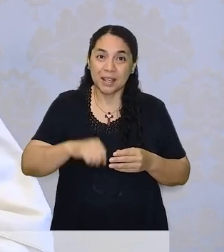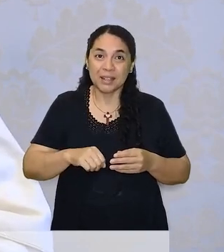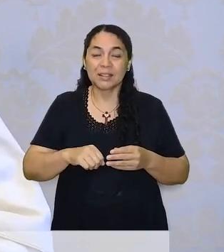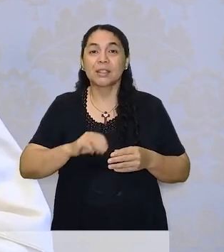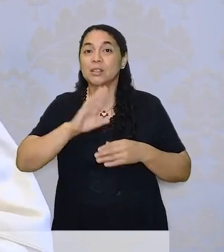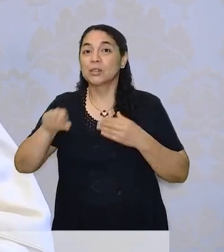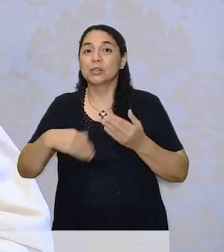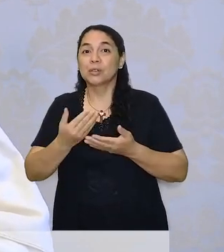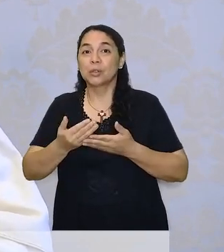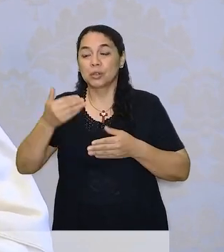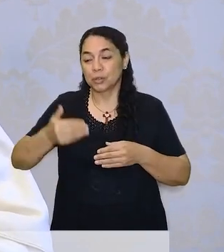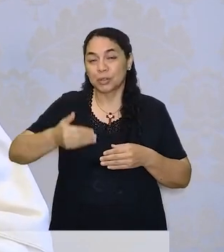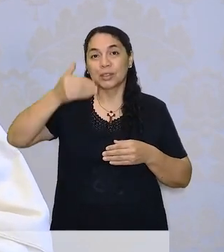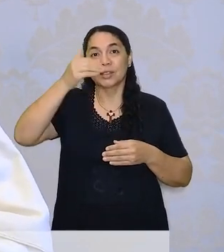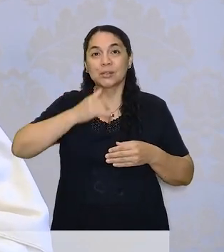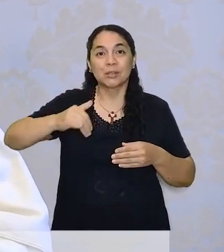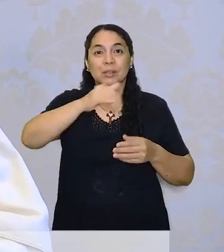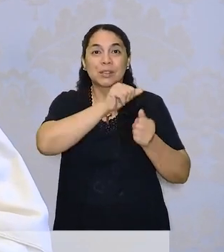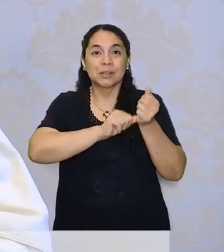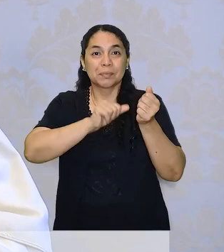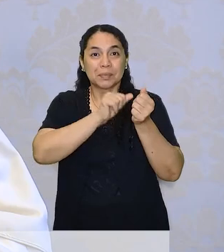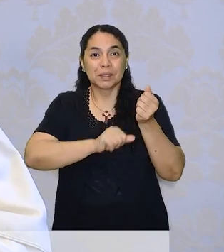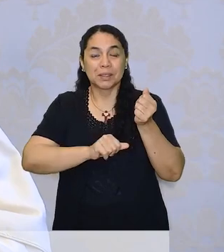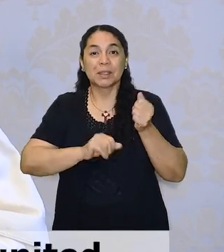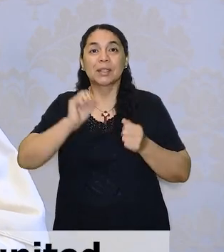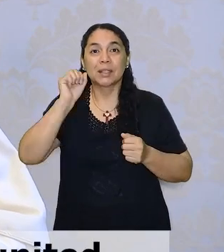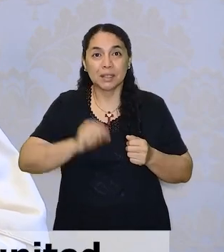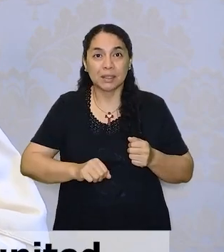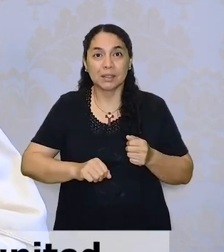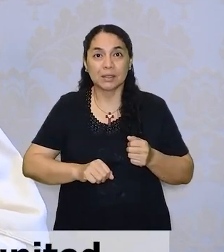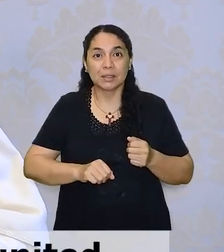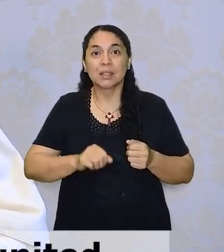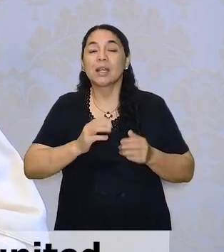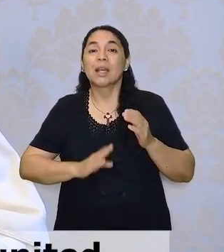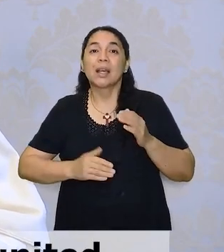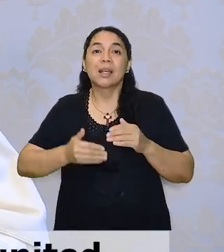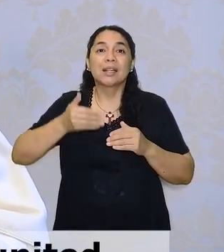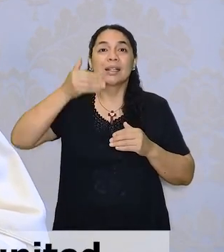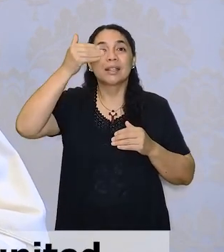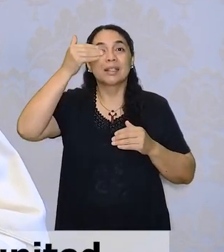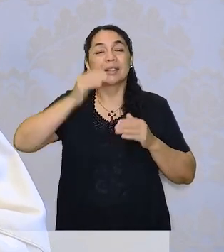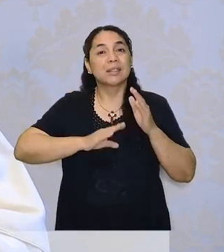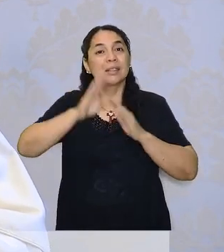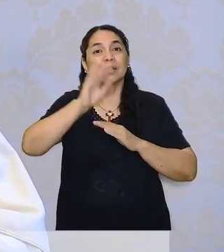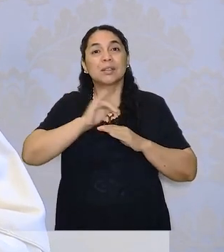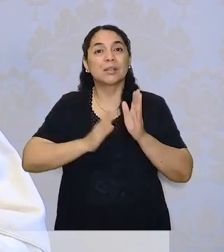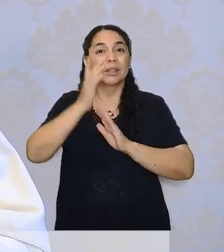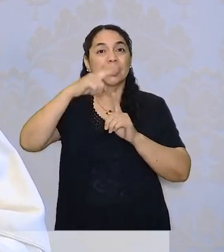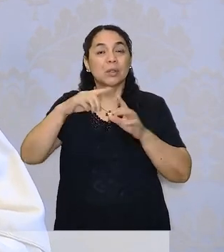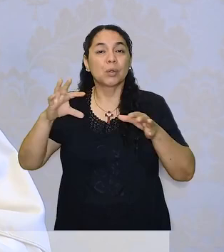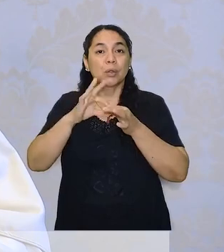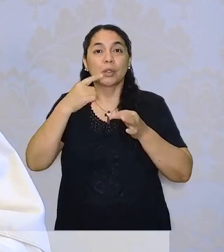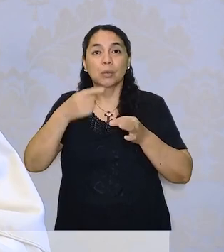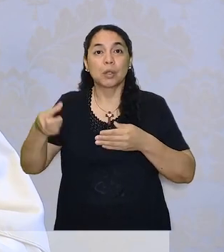Es así como crecemos como hermanos. Es así como crecemos como iglesia, unidos